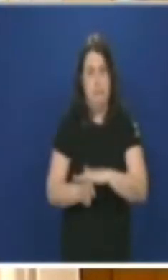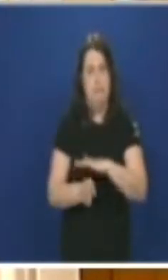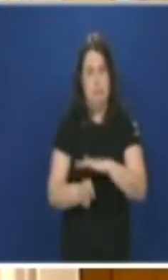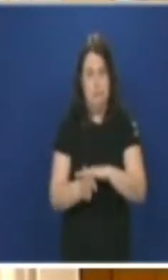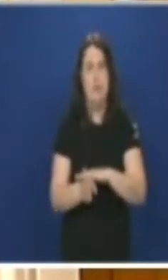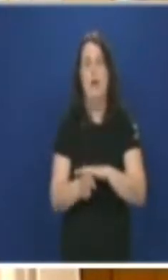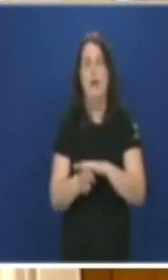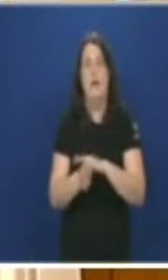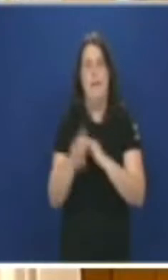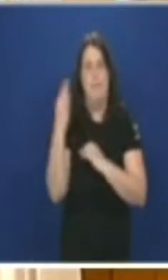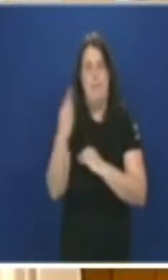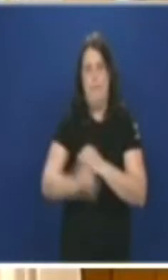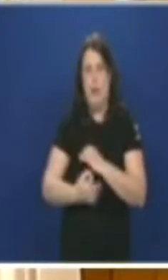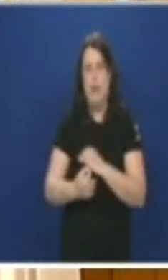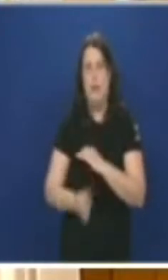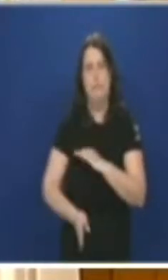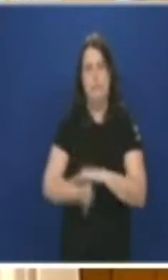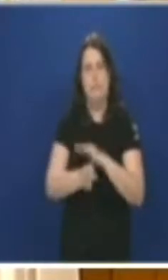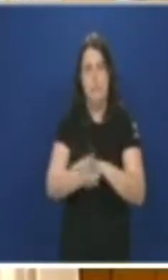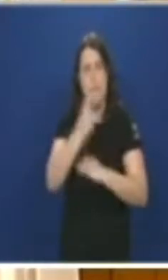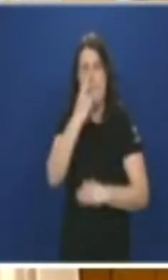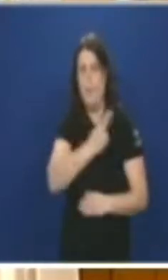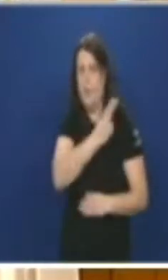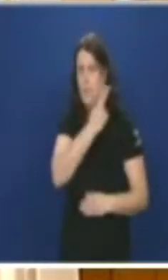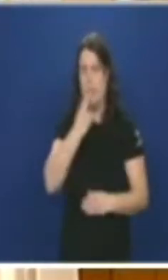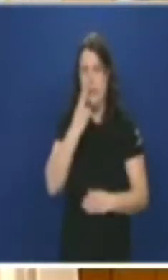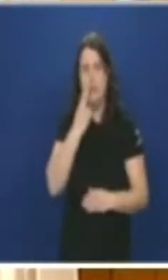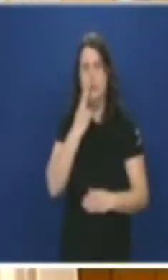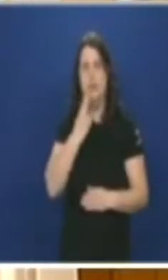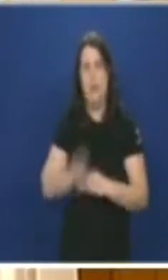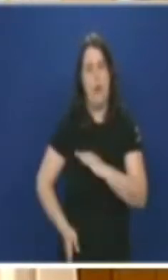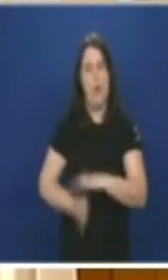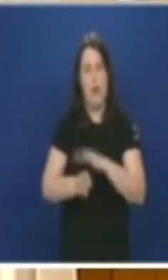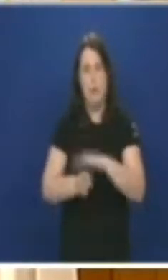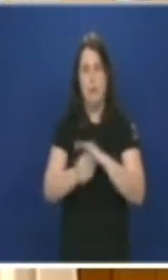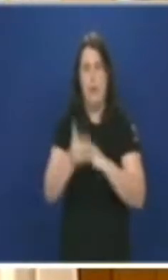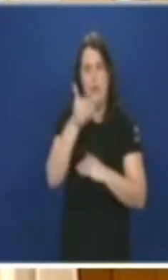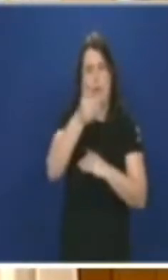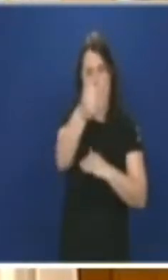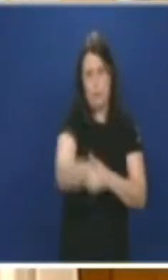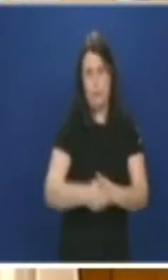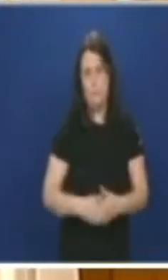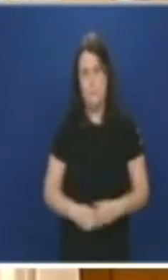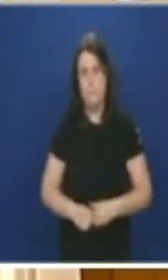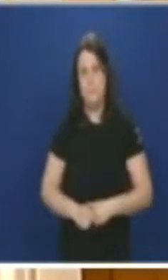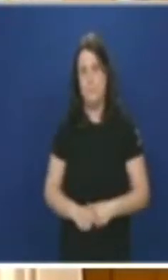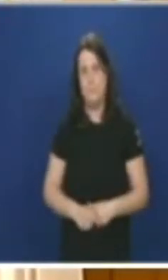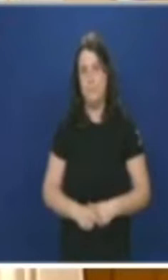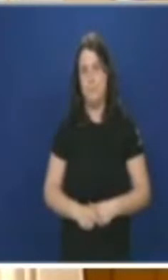e mantemos o compromiso de que será sendo no futuro.